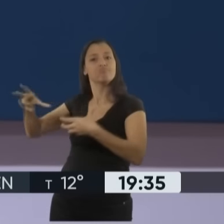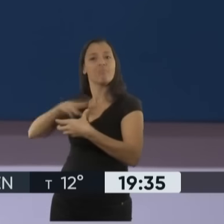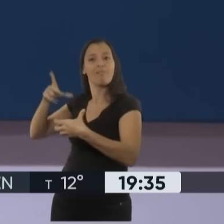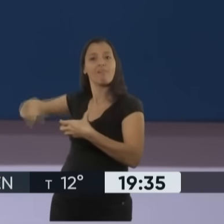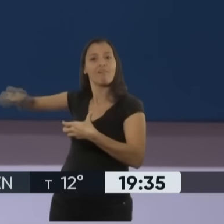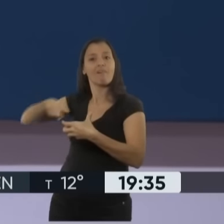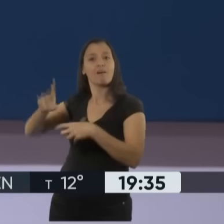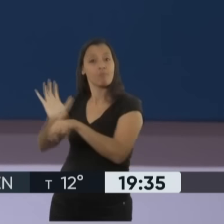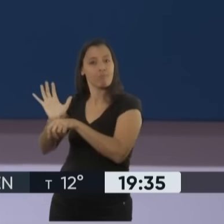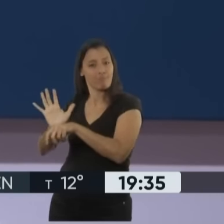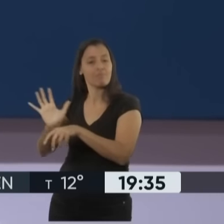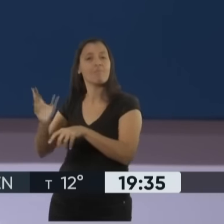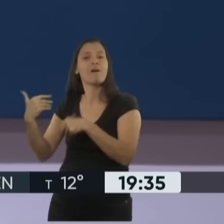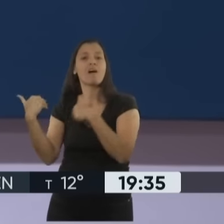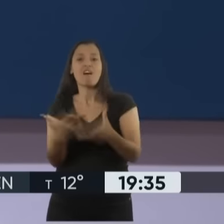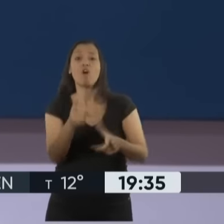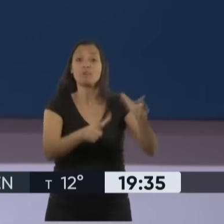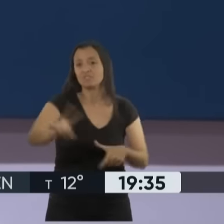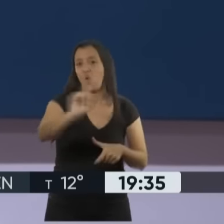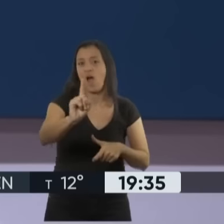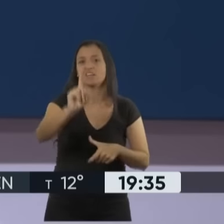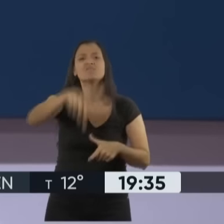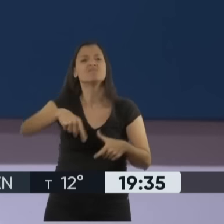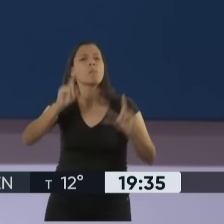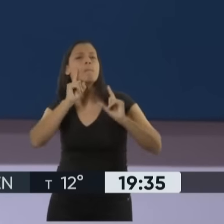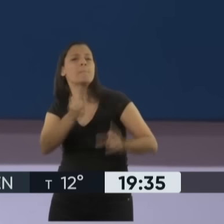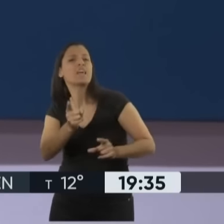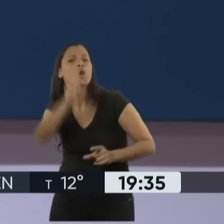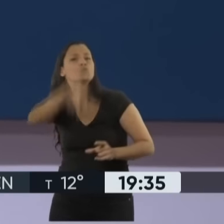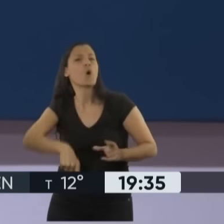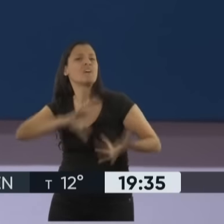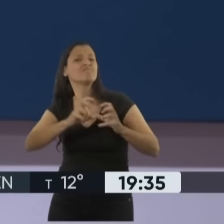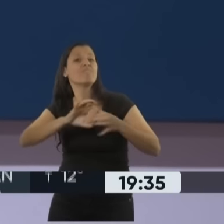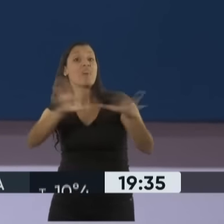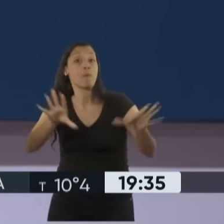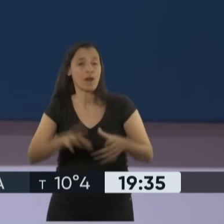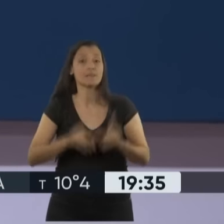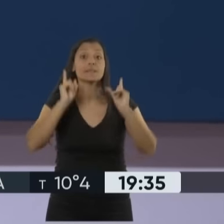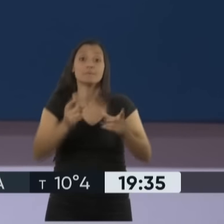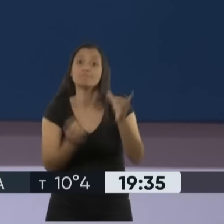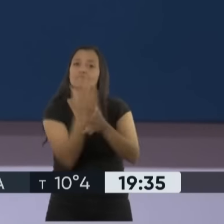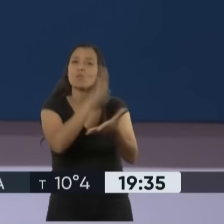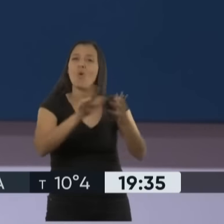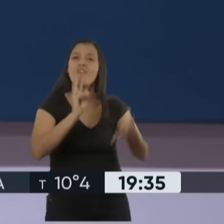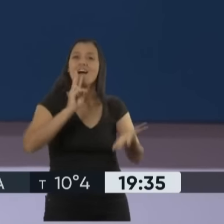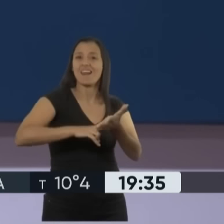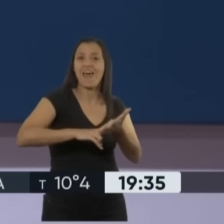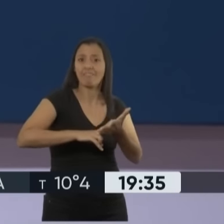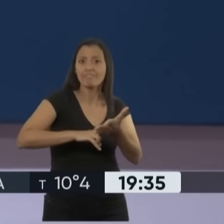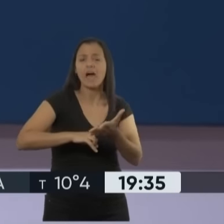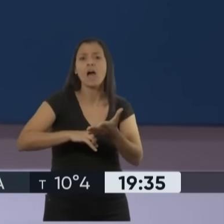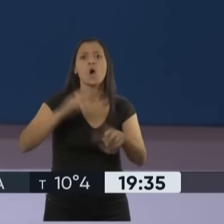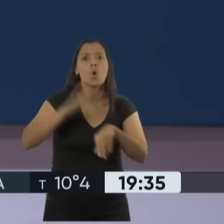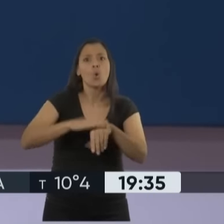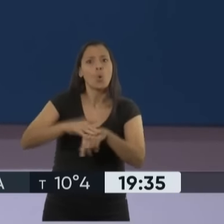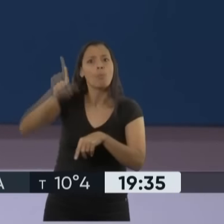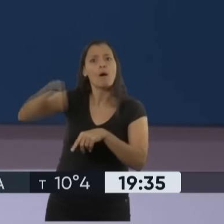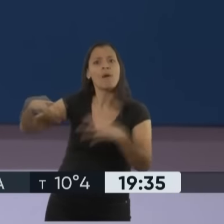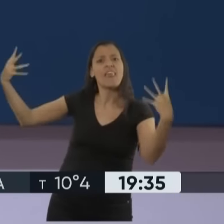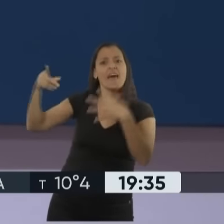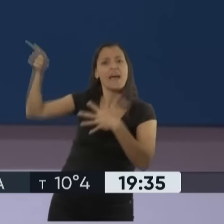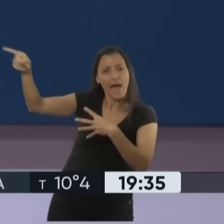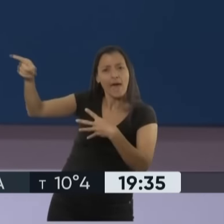presenten como un peligro para la calidad democrática la renta inesperada que la guerra entregó como un regalo